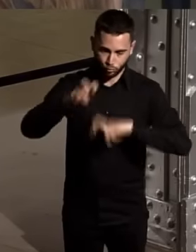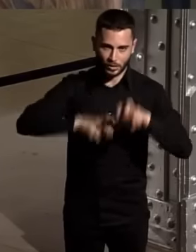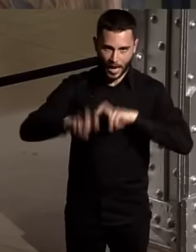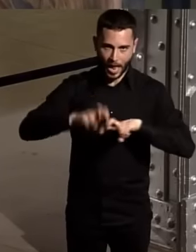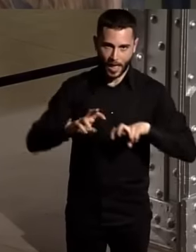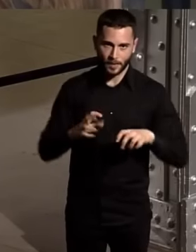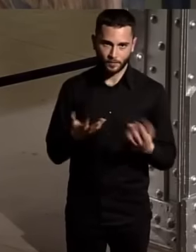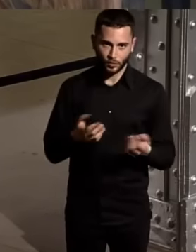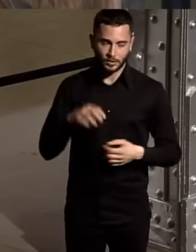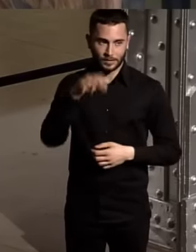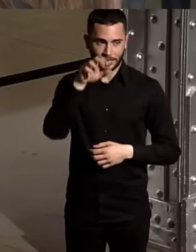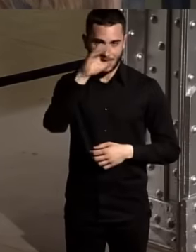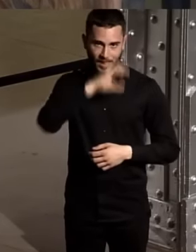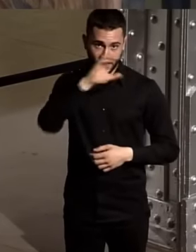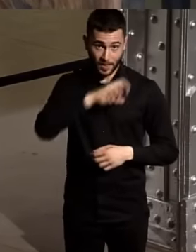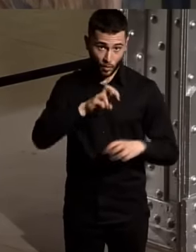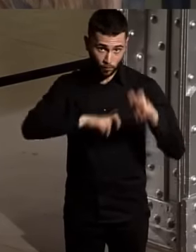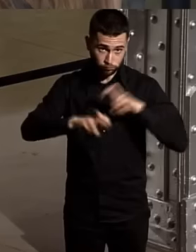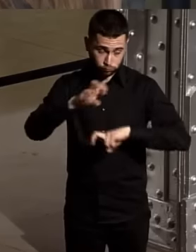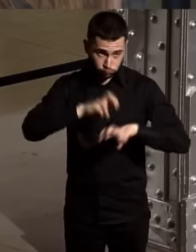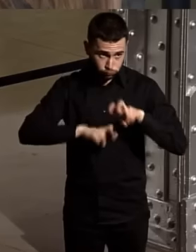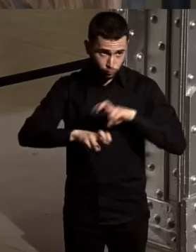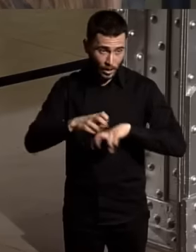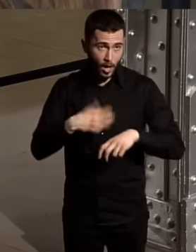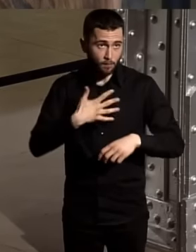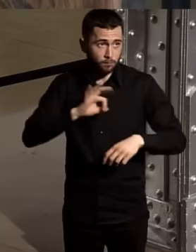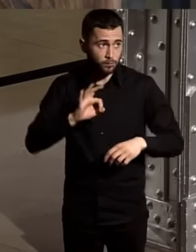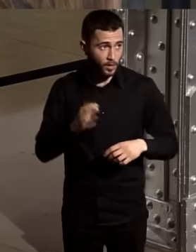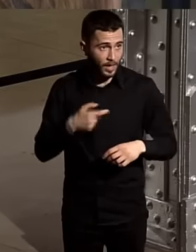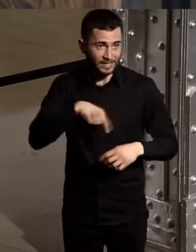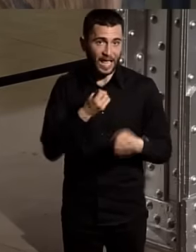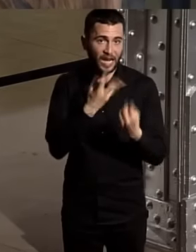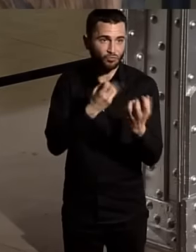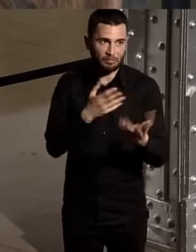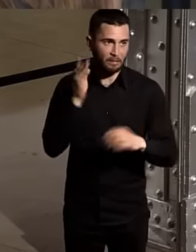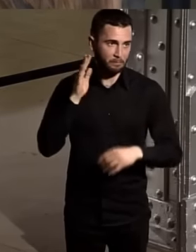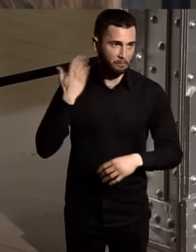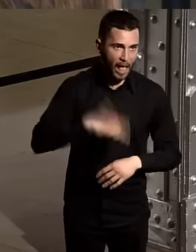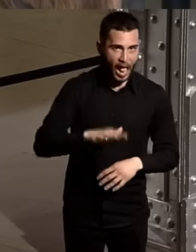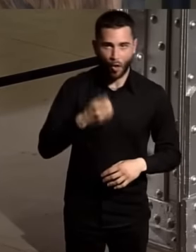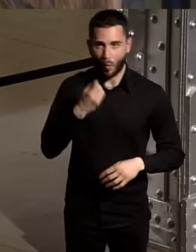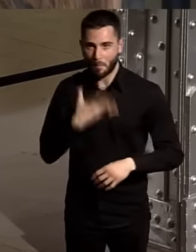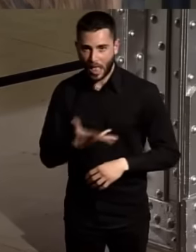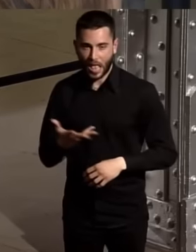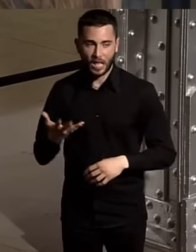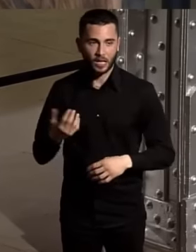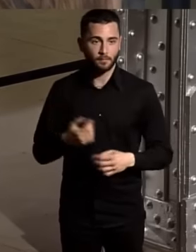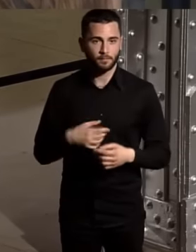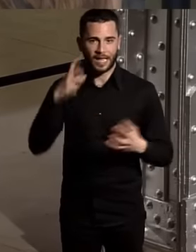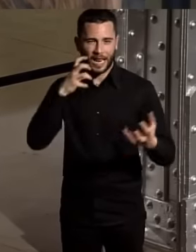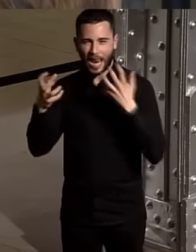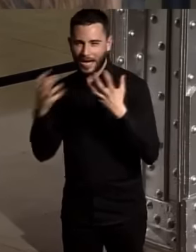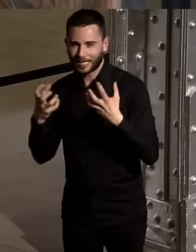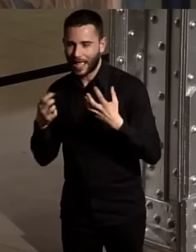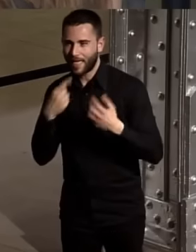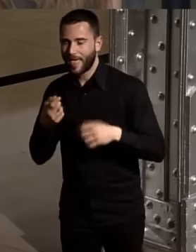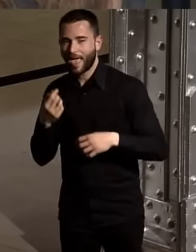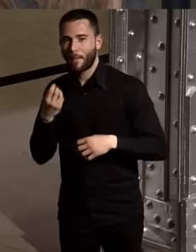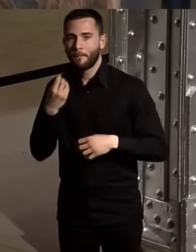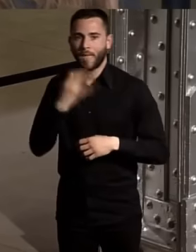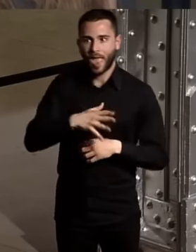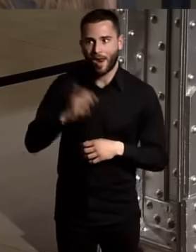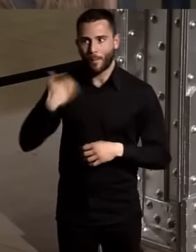diferencia cuando el científico puede decir este resultado está mal o está bien y que en arte nunca decí si esta obra está mal